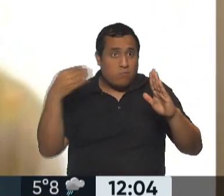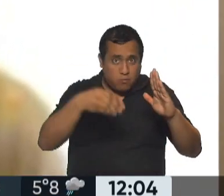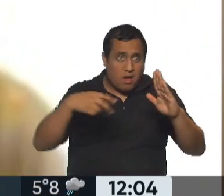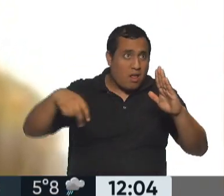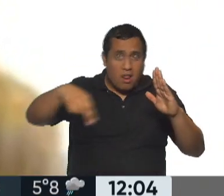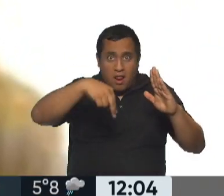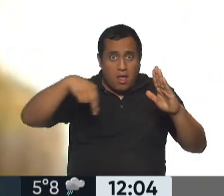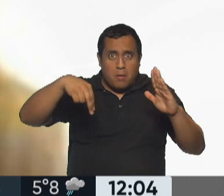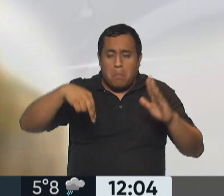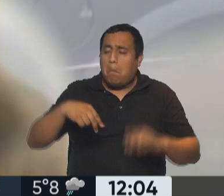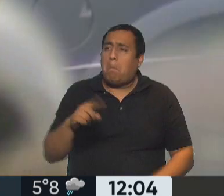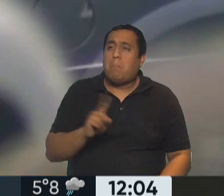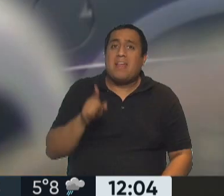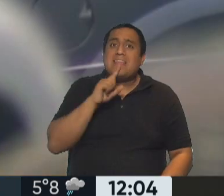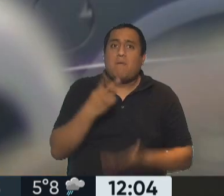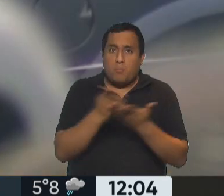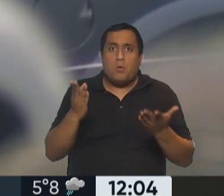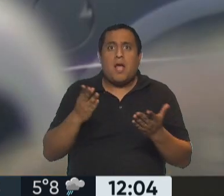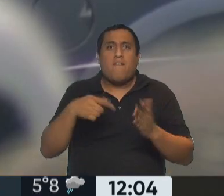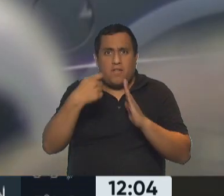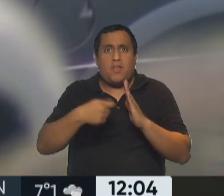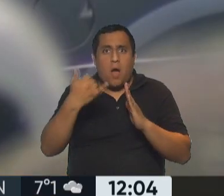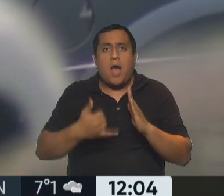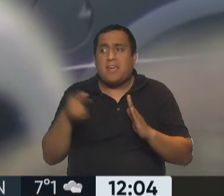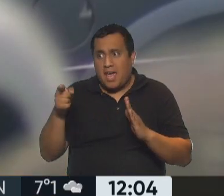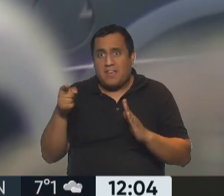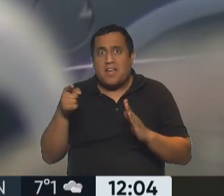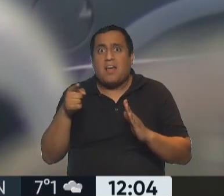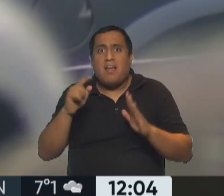no, porque había un video de la televisión pública que supuestamente la mostraba ella. Era, o sea,